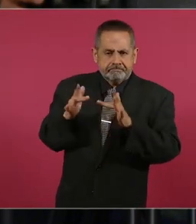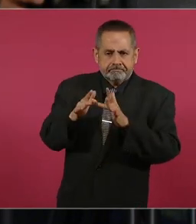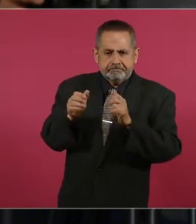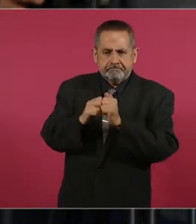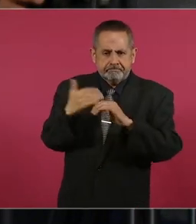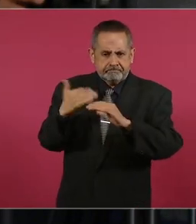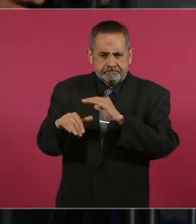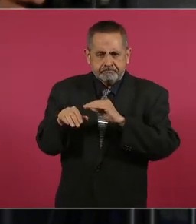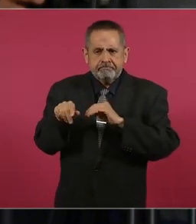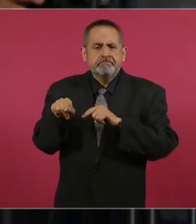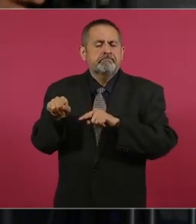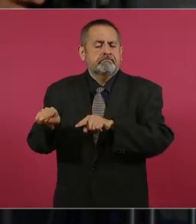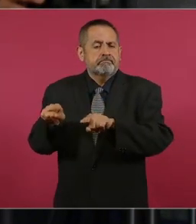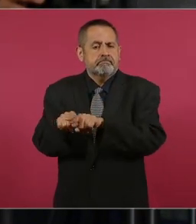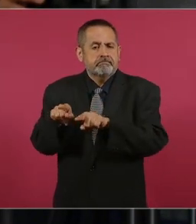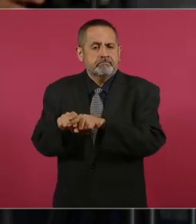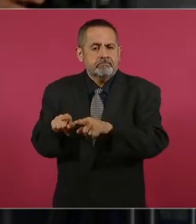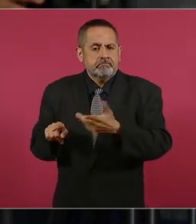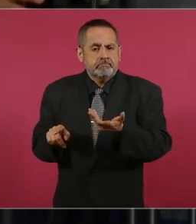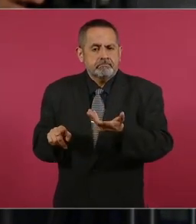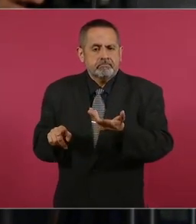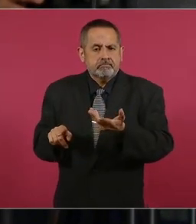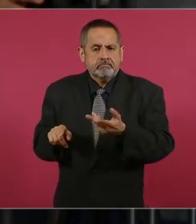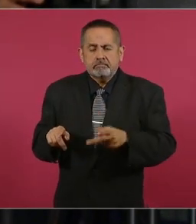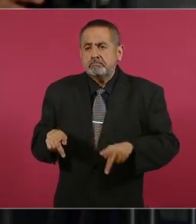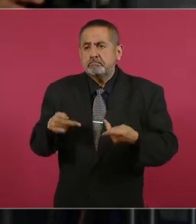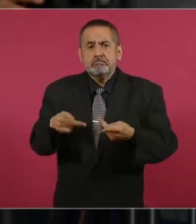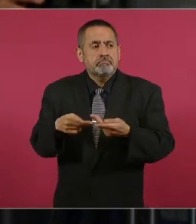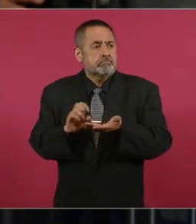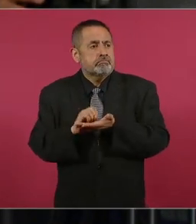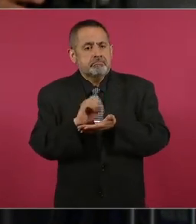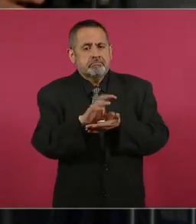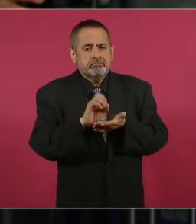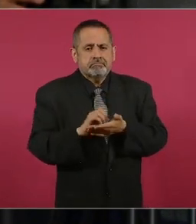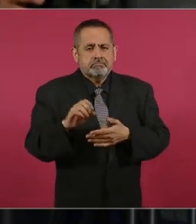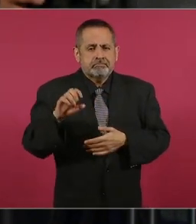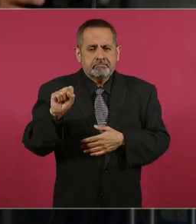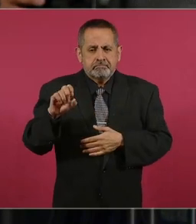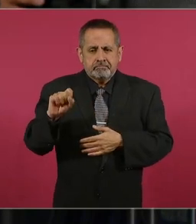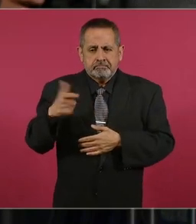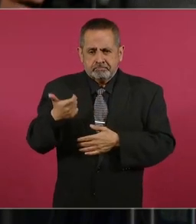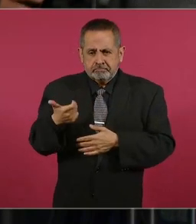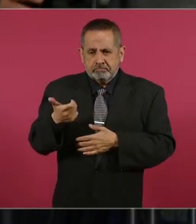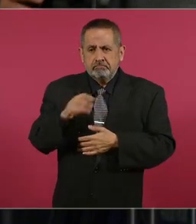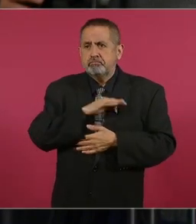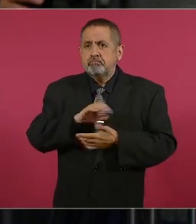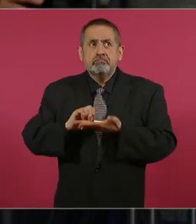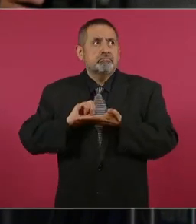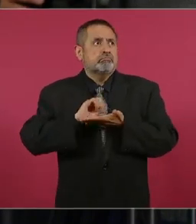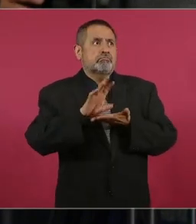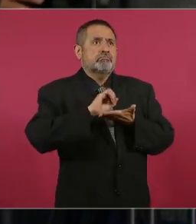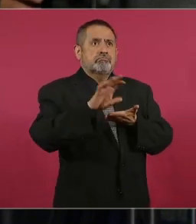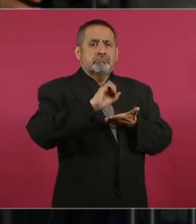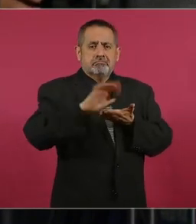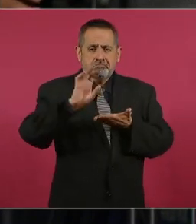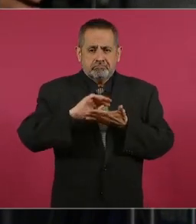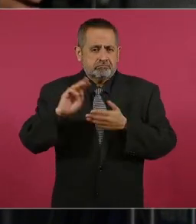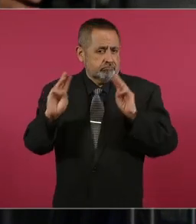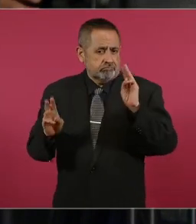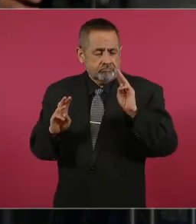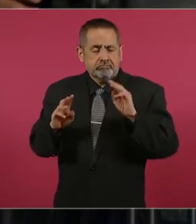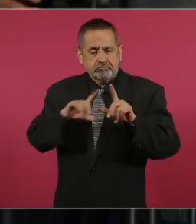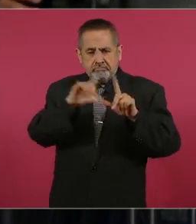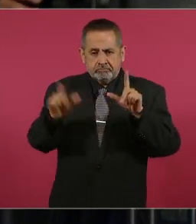correo, de correos, pues uno puede enviar 600, en 60 pesos productos a todo el país, dependiendo las dimensiones y todo